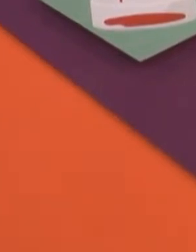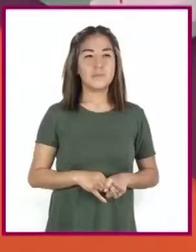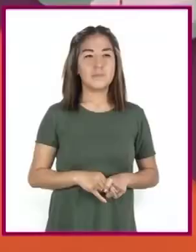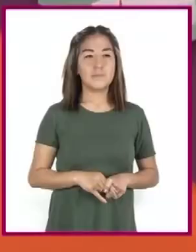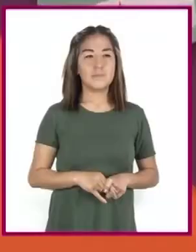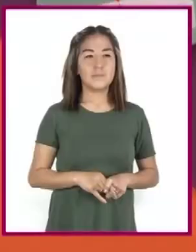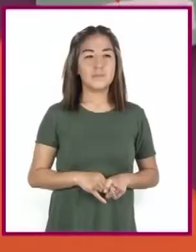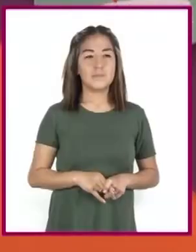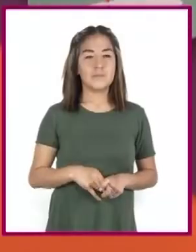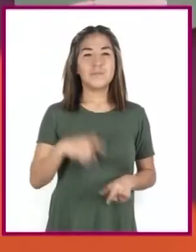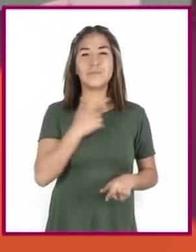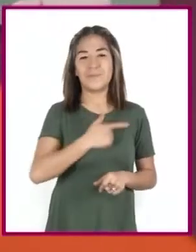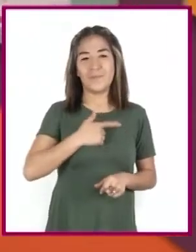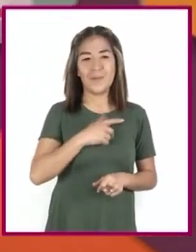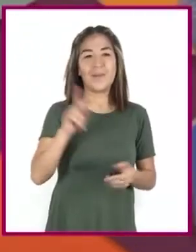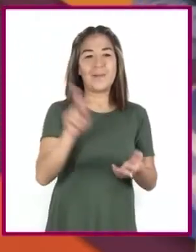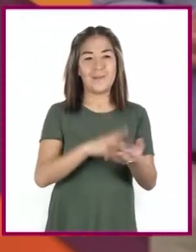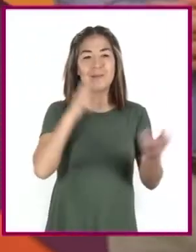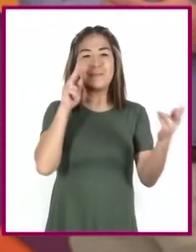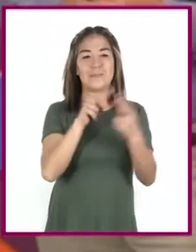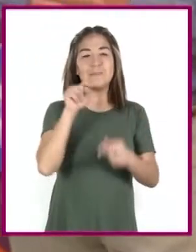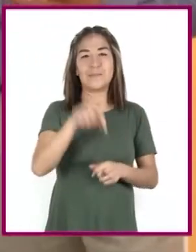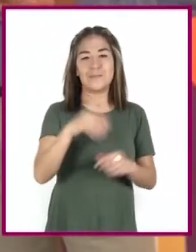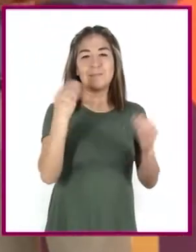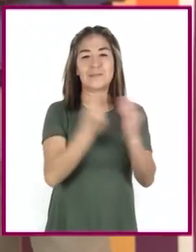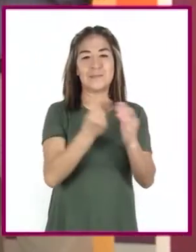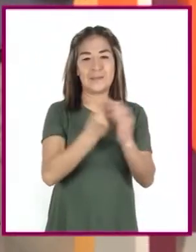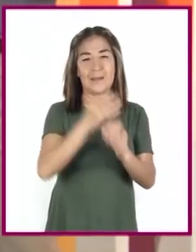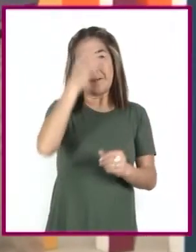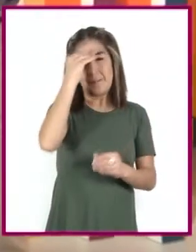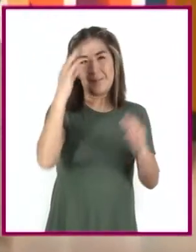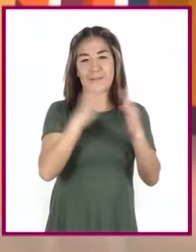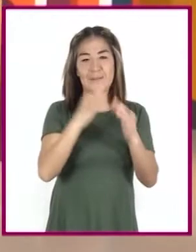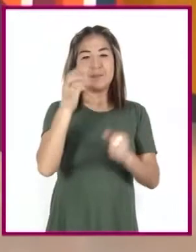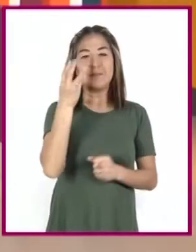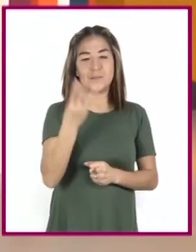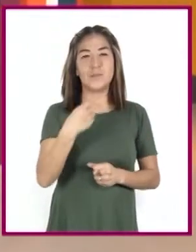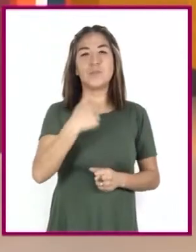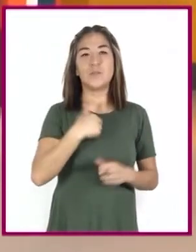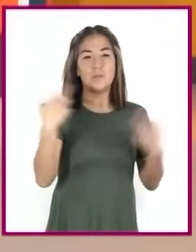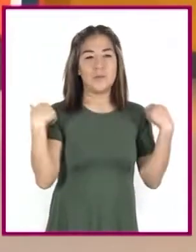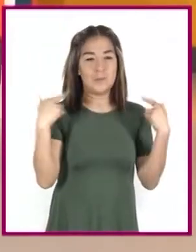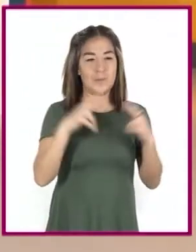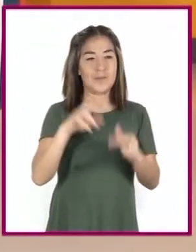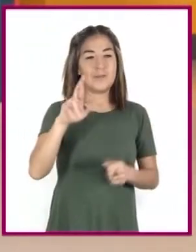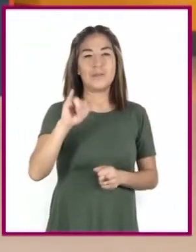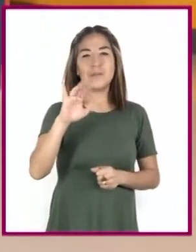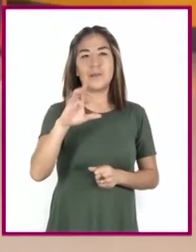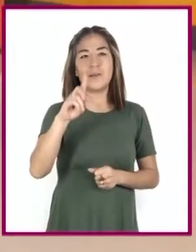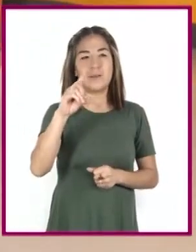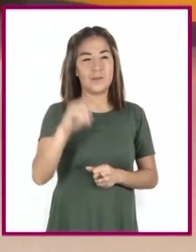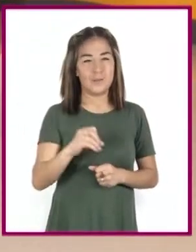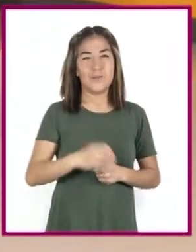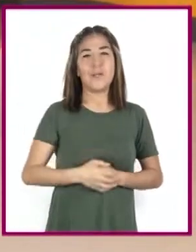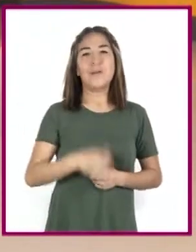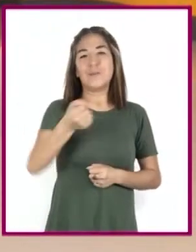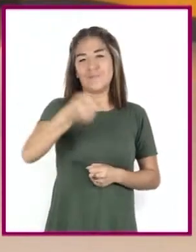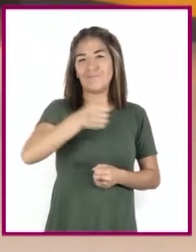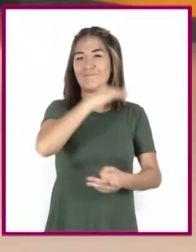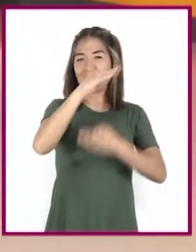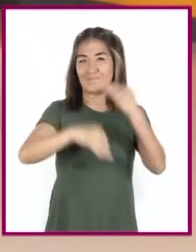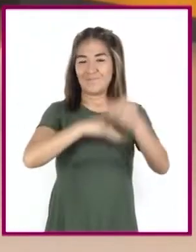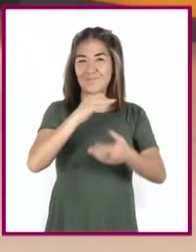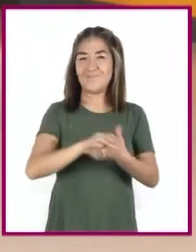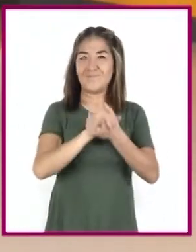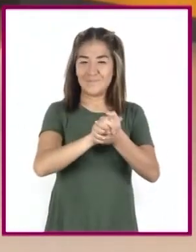Es un gusto volver a encontrarnos en una sesión más de Aprende en Casa 3. Yo soy el profesor Ricardo Ortiz y les mando un gran saludo a todas y